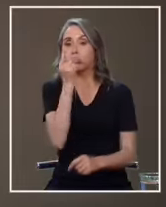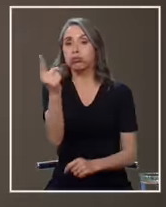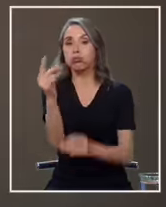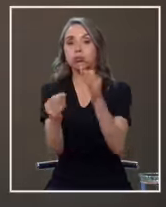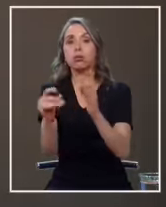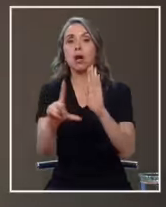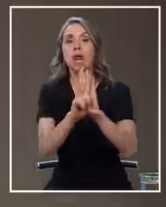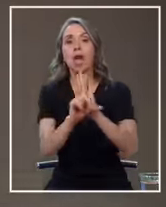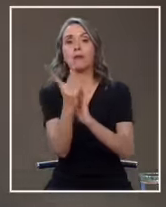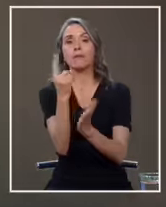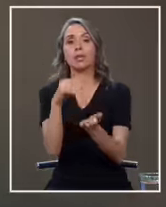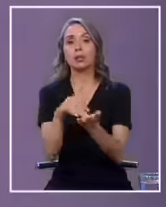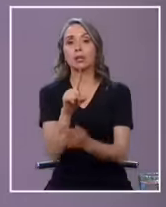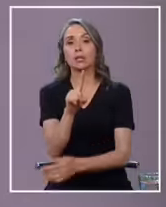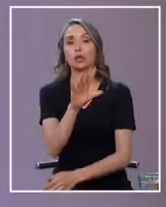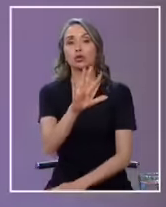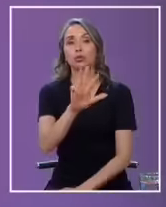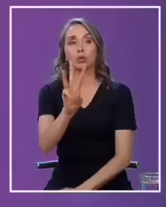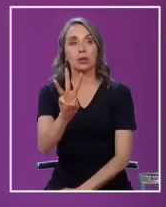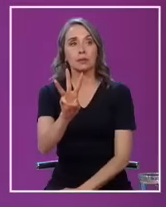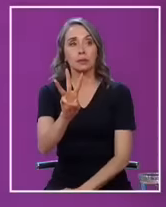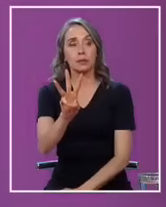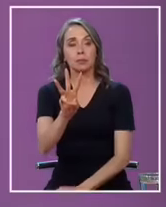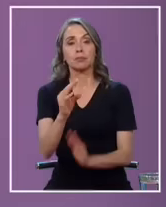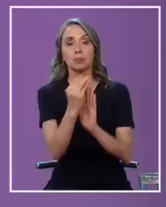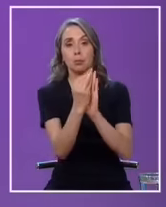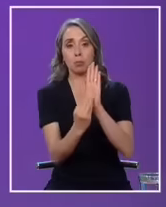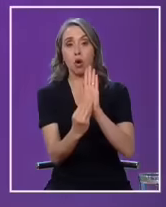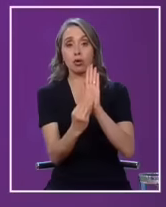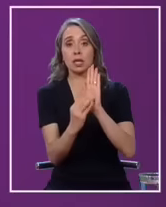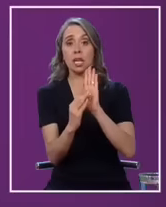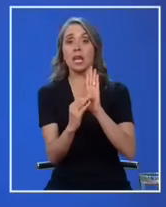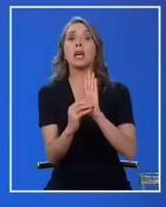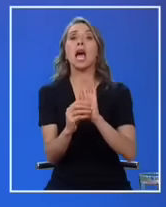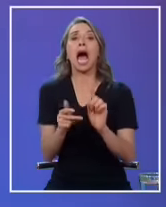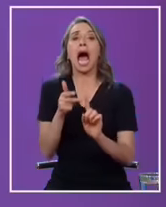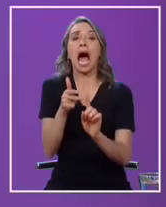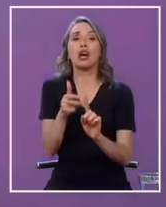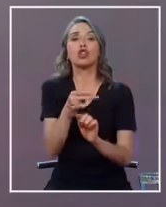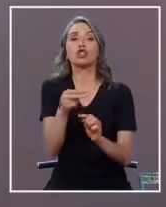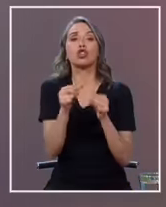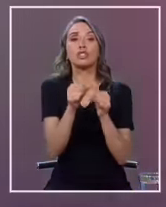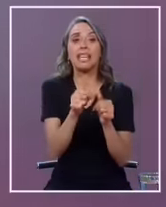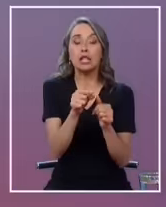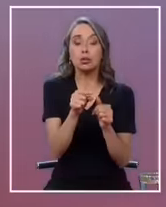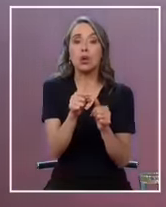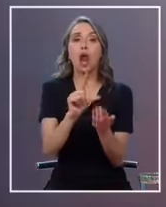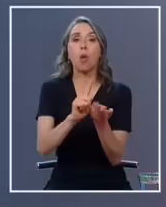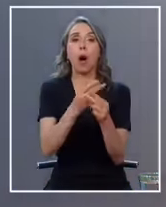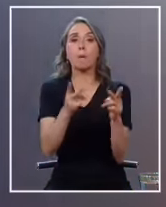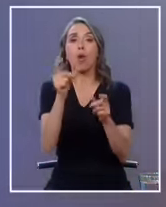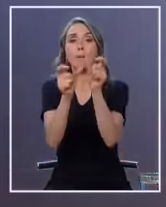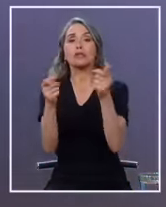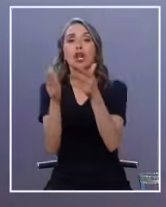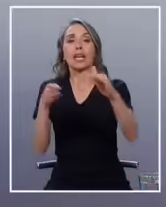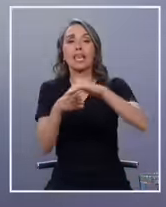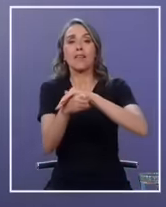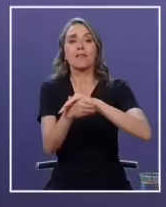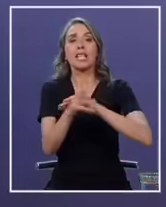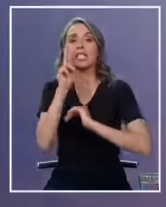marco de la Ley 21.153, que tipifica el acoso sexual en lugares públicos o de libre acceso y sin